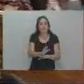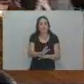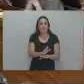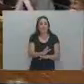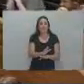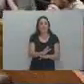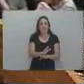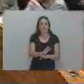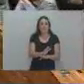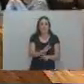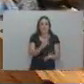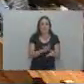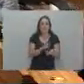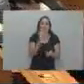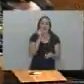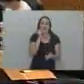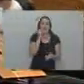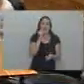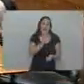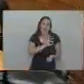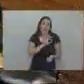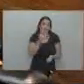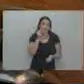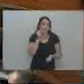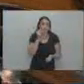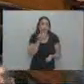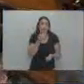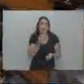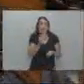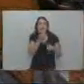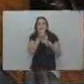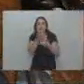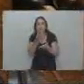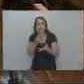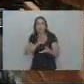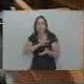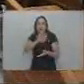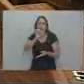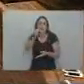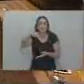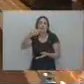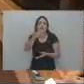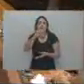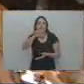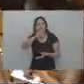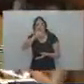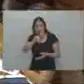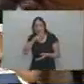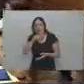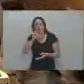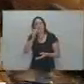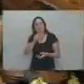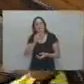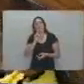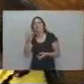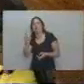cuando señor Fernández tiene que dirigirse a Pedro Sánchez para que Pedro Sánchez llame a Pablo Iglesias, para que Pablo Iglesias llame a Daniel